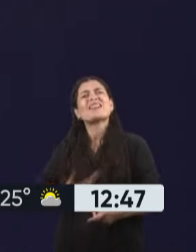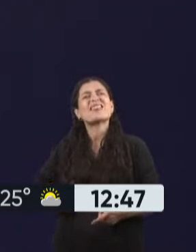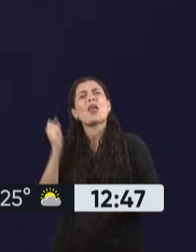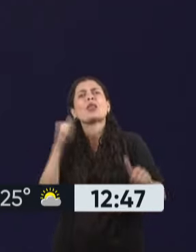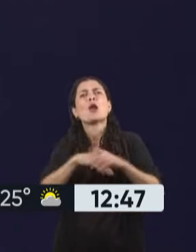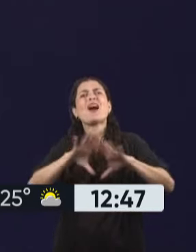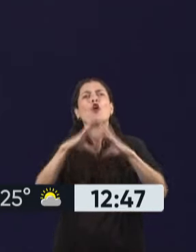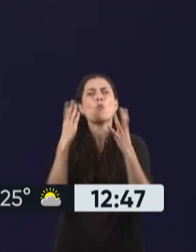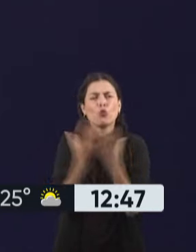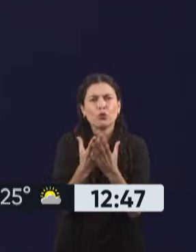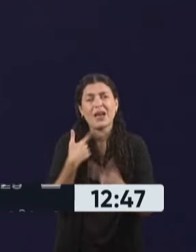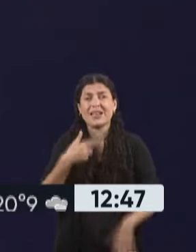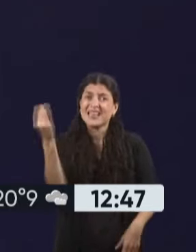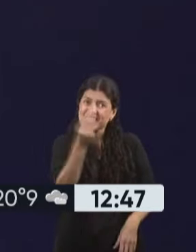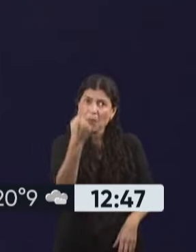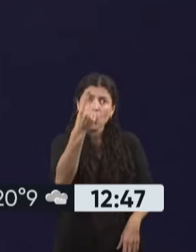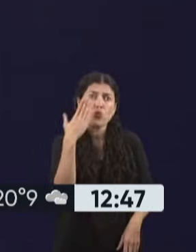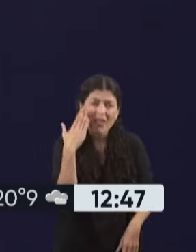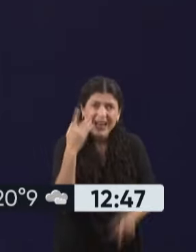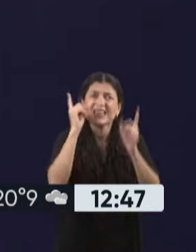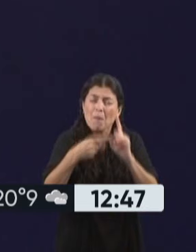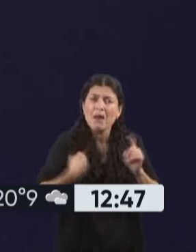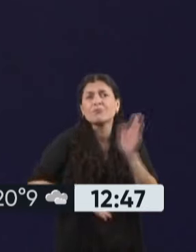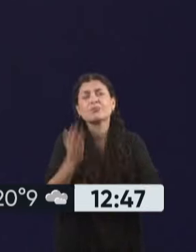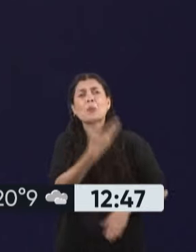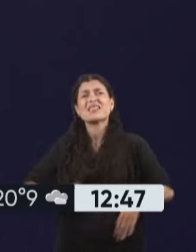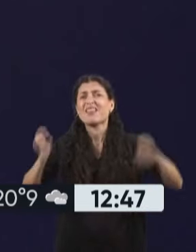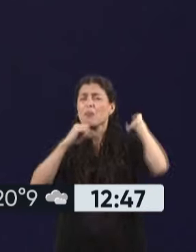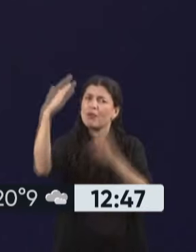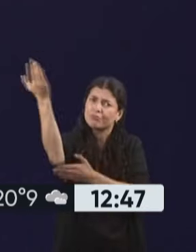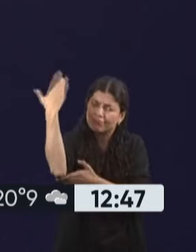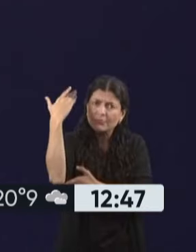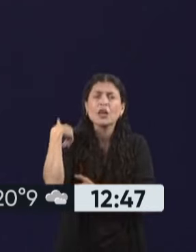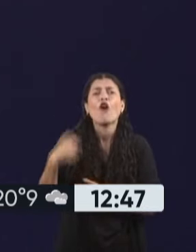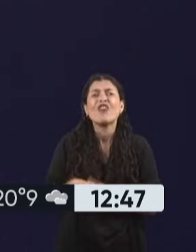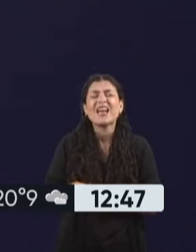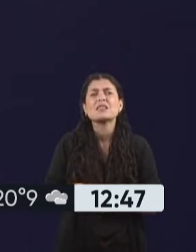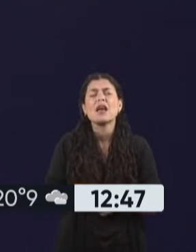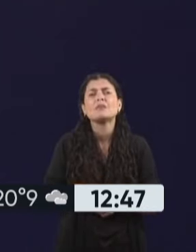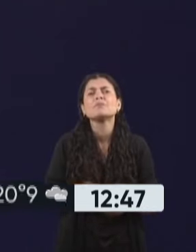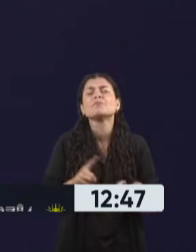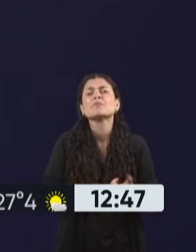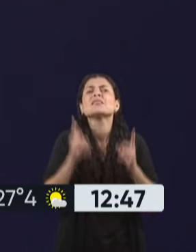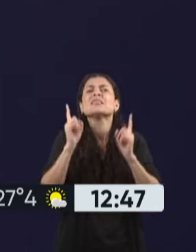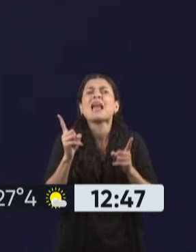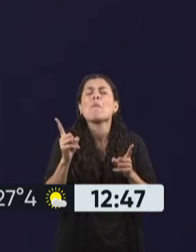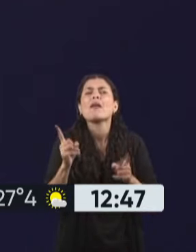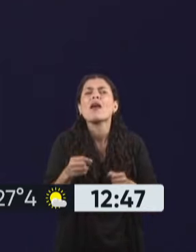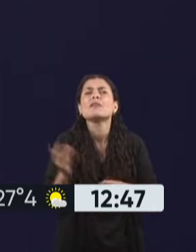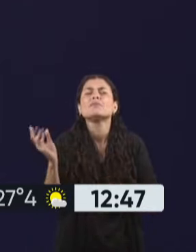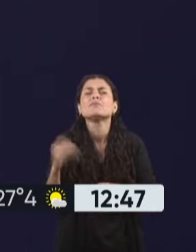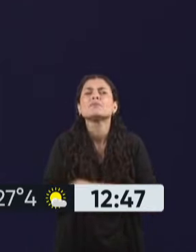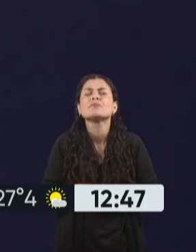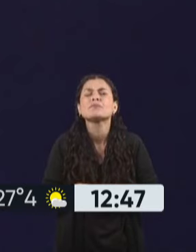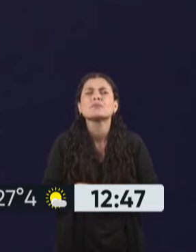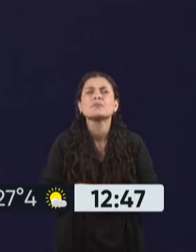Banga. El sábado, 13 horas, va a dar un discurso en la Conferencia de Acción Conservadora, donde también